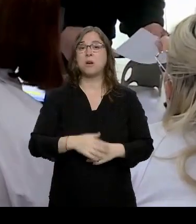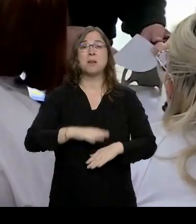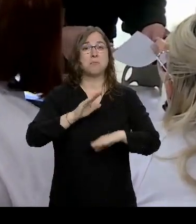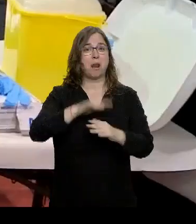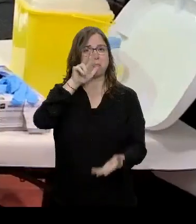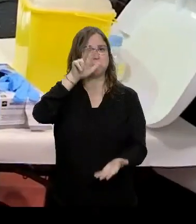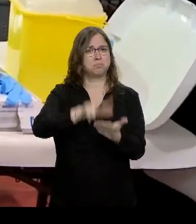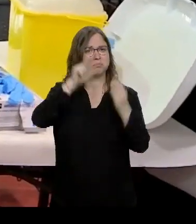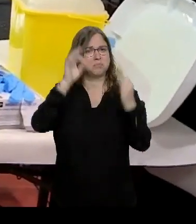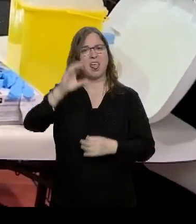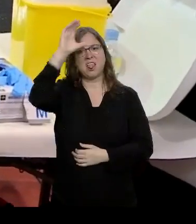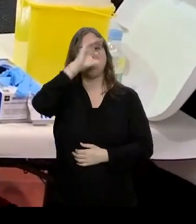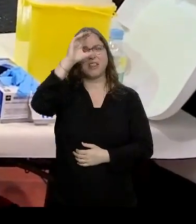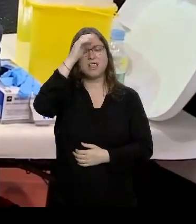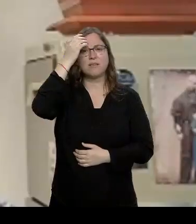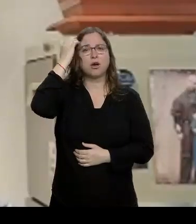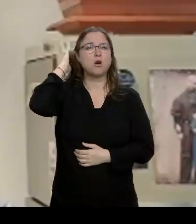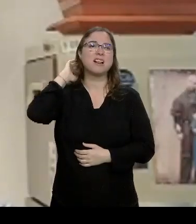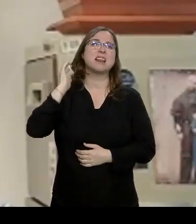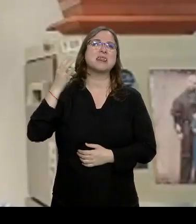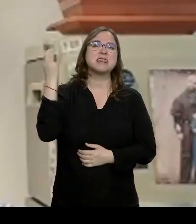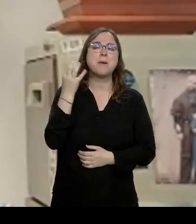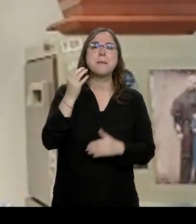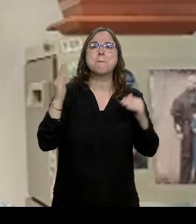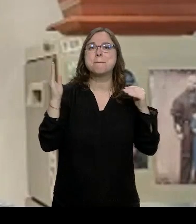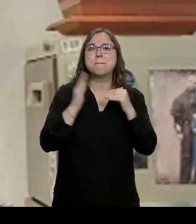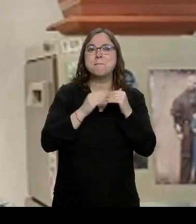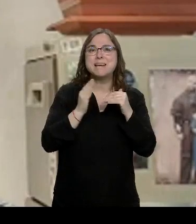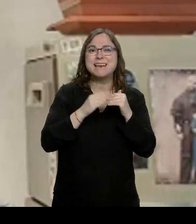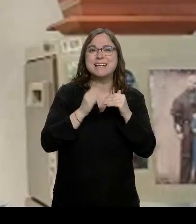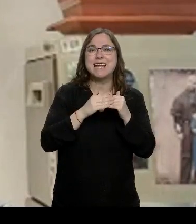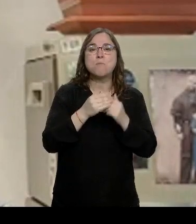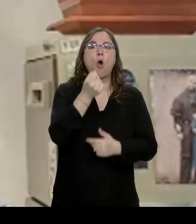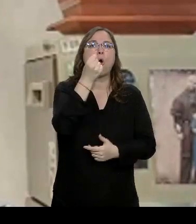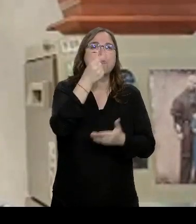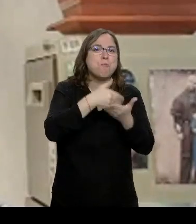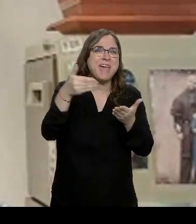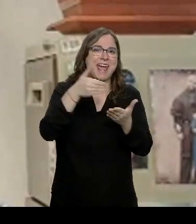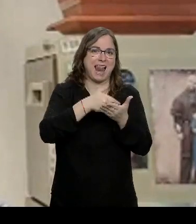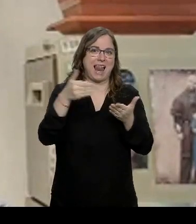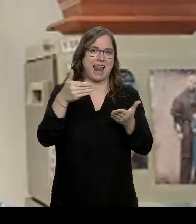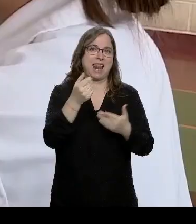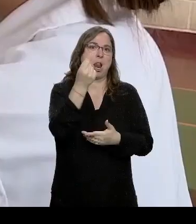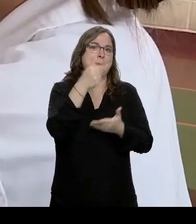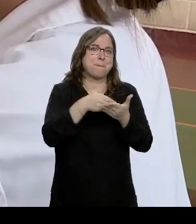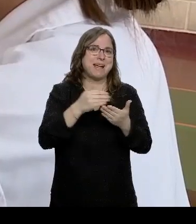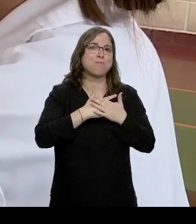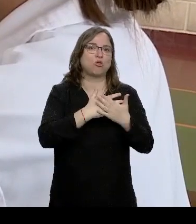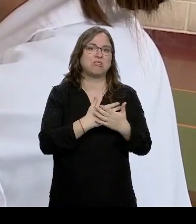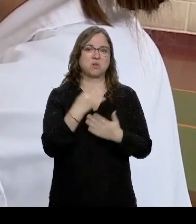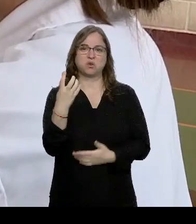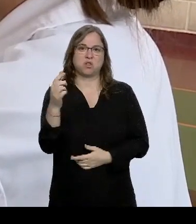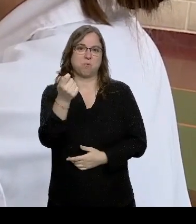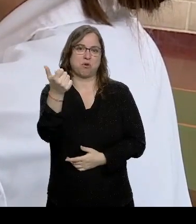de forma científica habría que hacerlo con al menos varios miles de voluntarios. Una